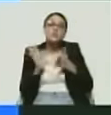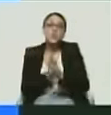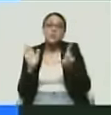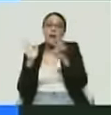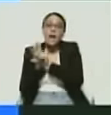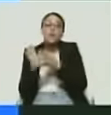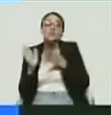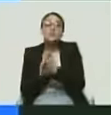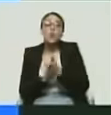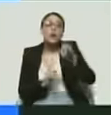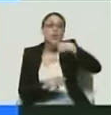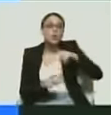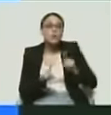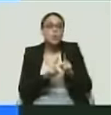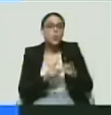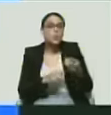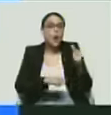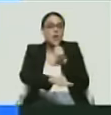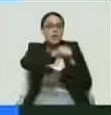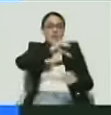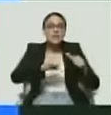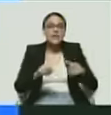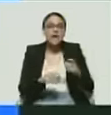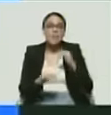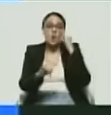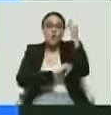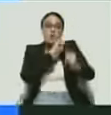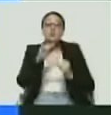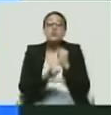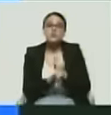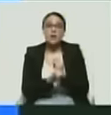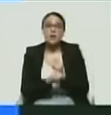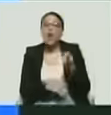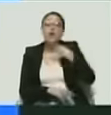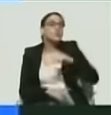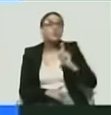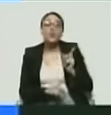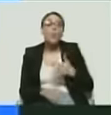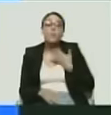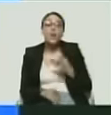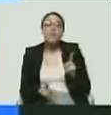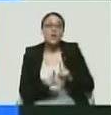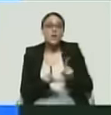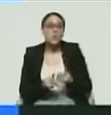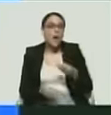diplomáticas internacionales. Venezuela no utiliza sus embajadas para ningún tipo de acción